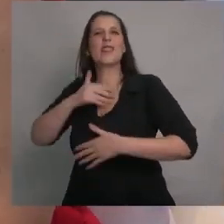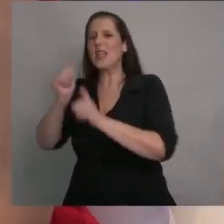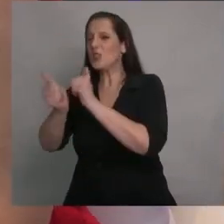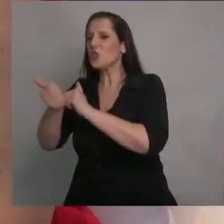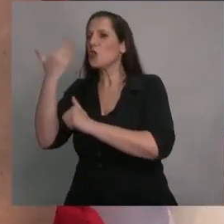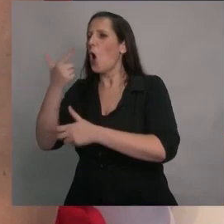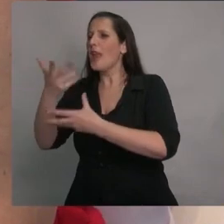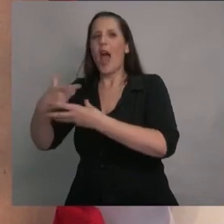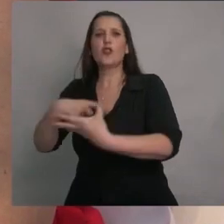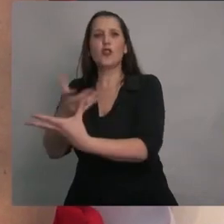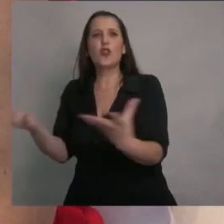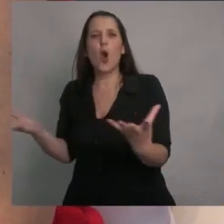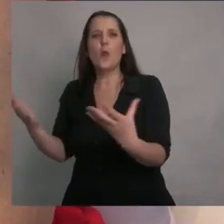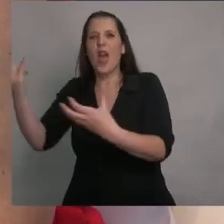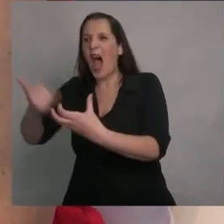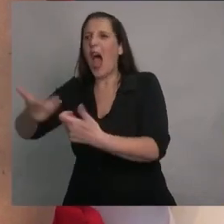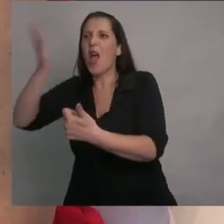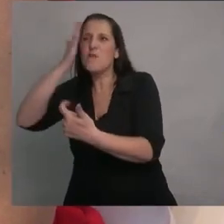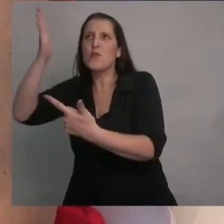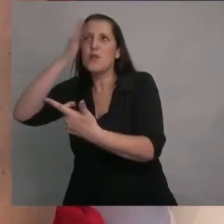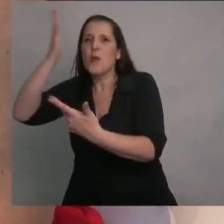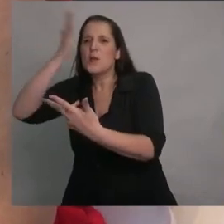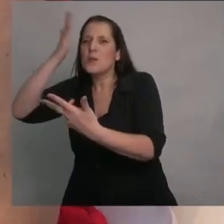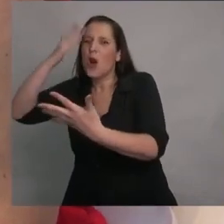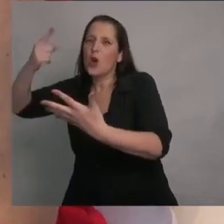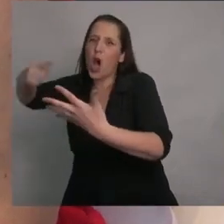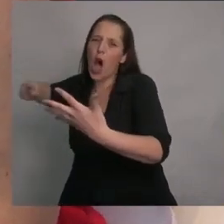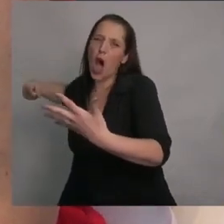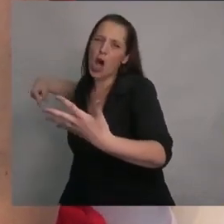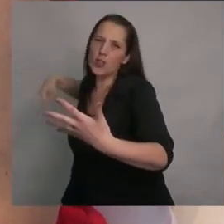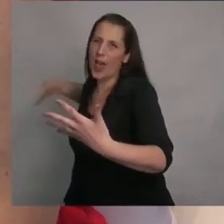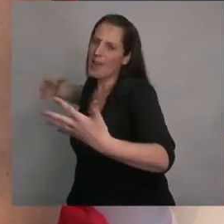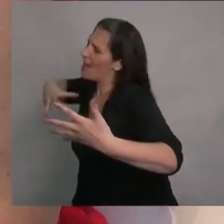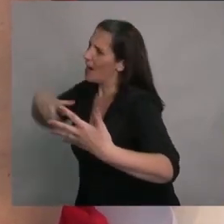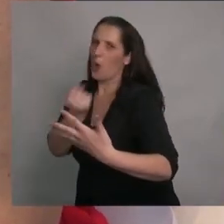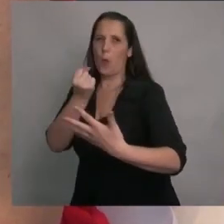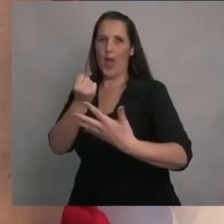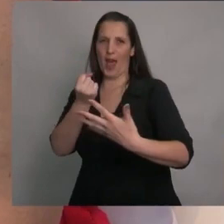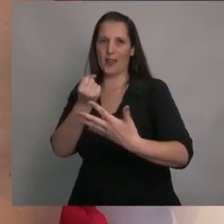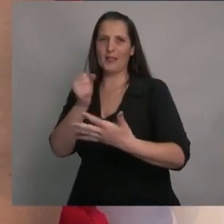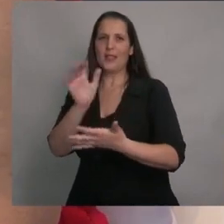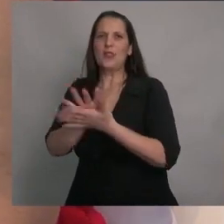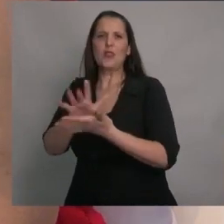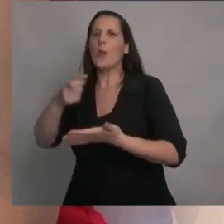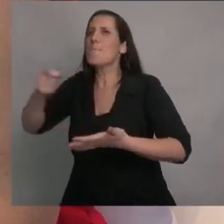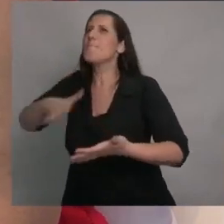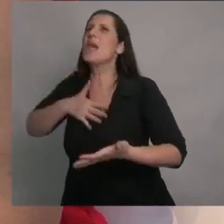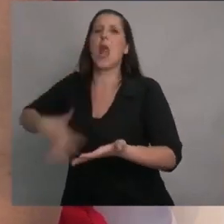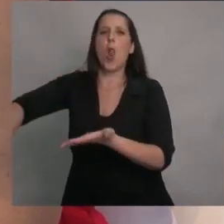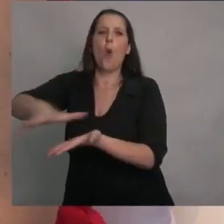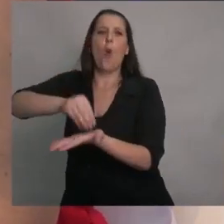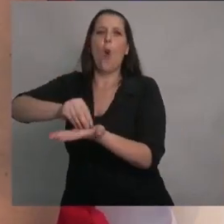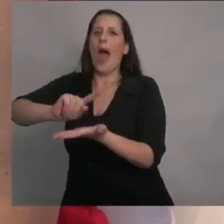histórica acumulada, en primer lugar, una política del arraigo espacial y comunitario. No es utópica,